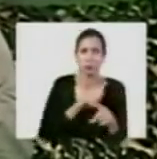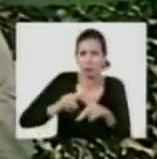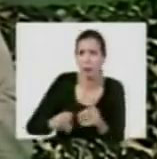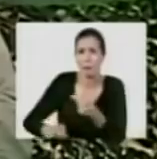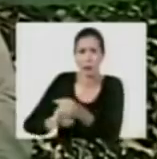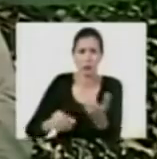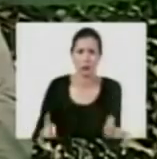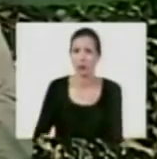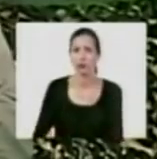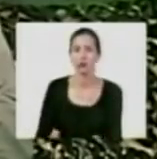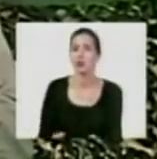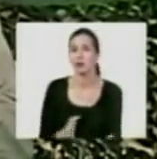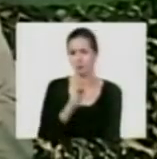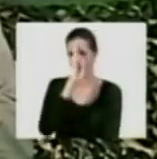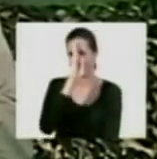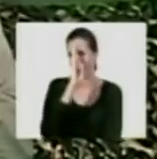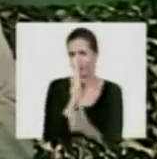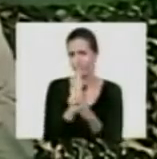central